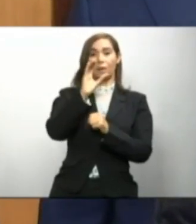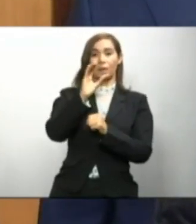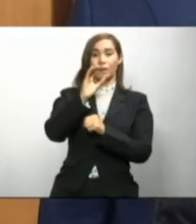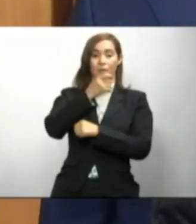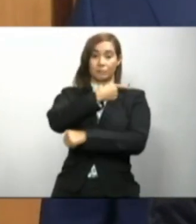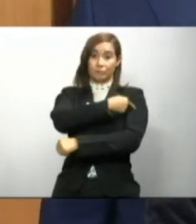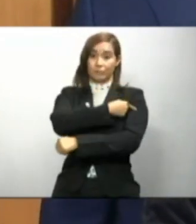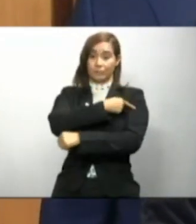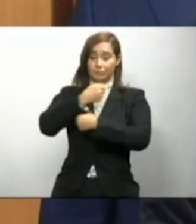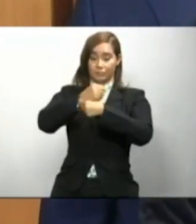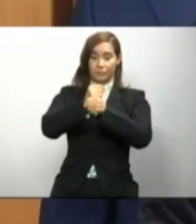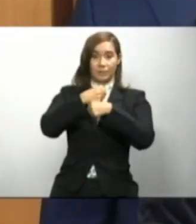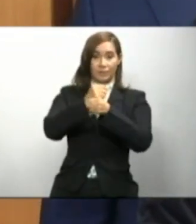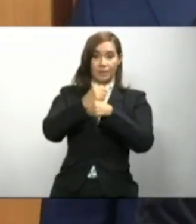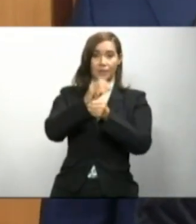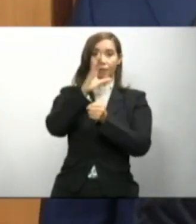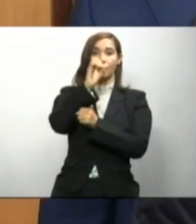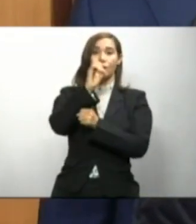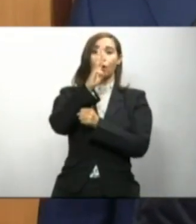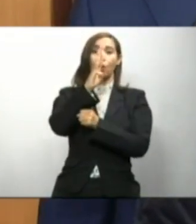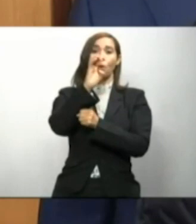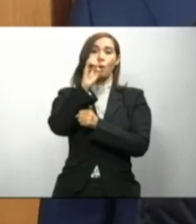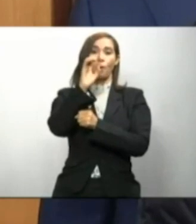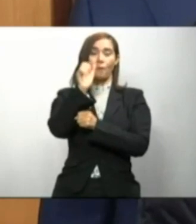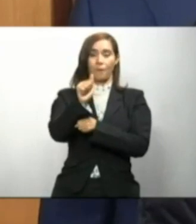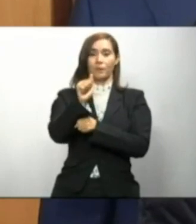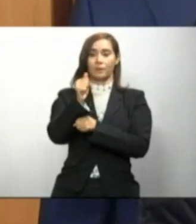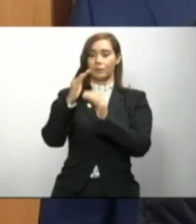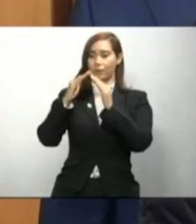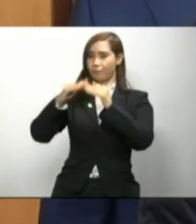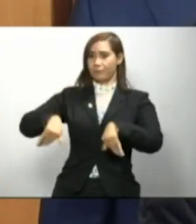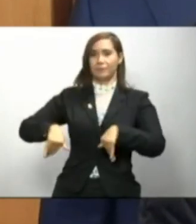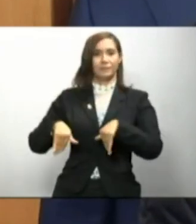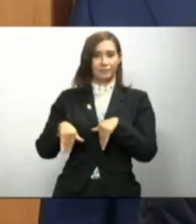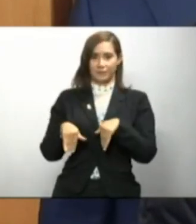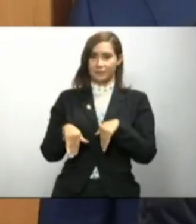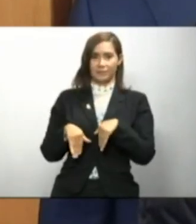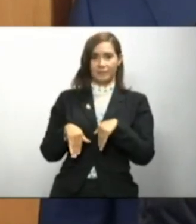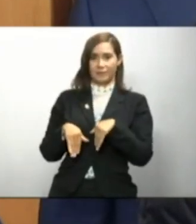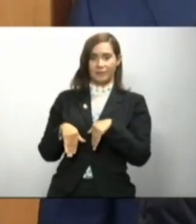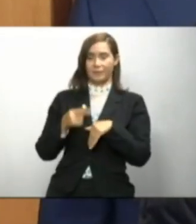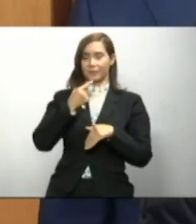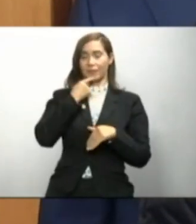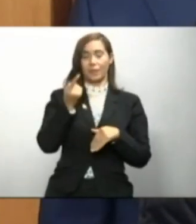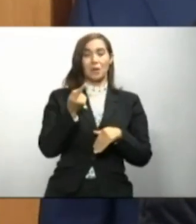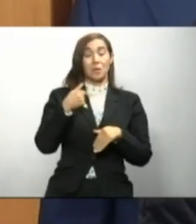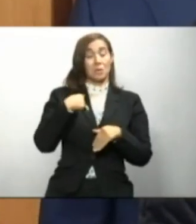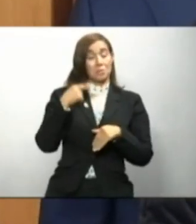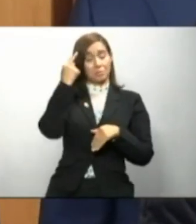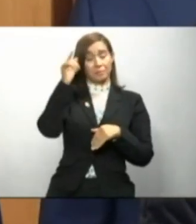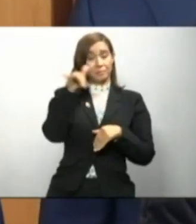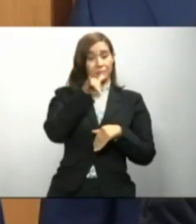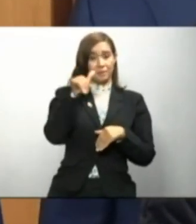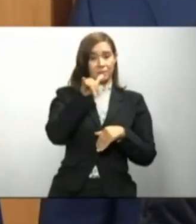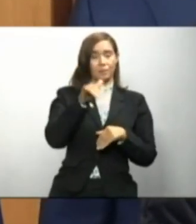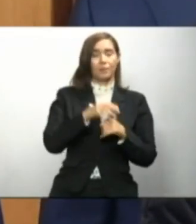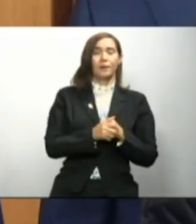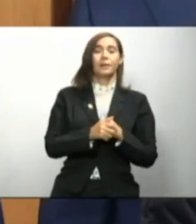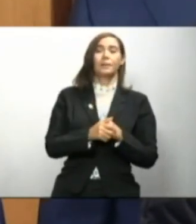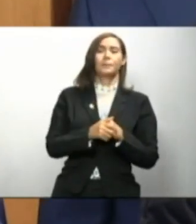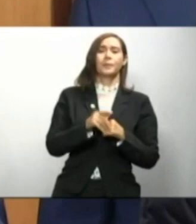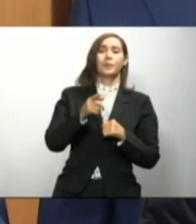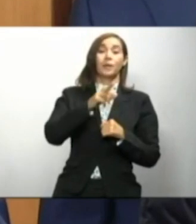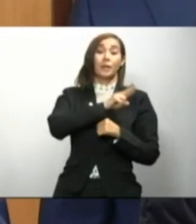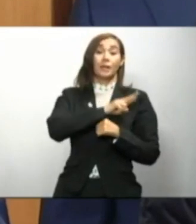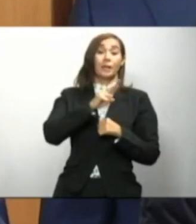también la herramienta kóvacs fue tan a tal punto que españa el reino de